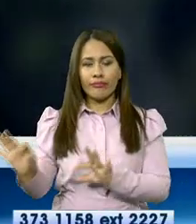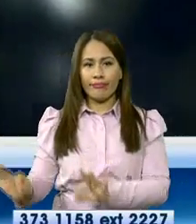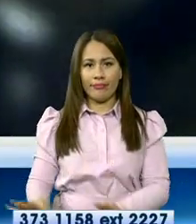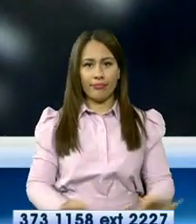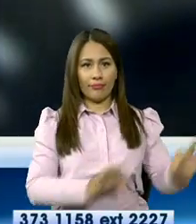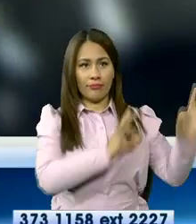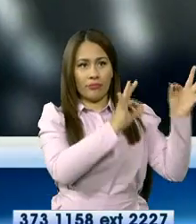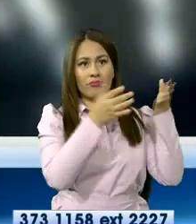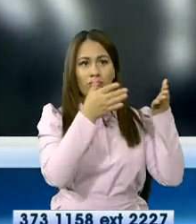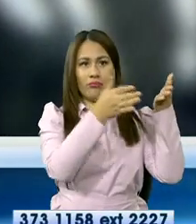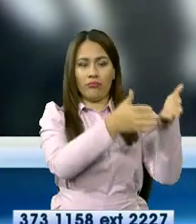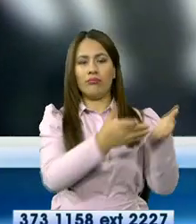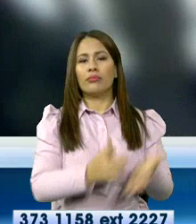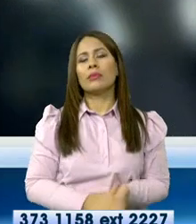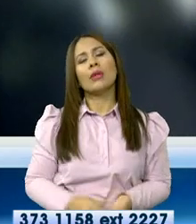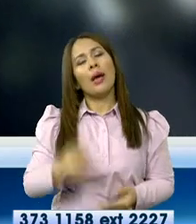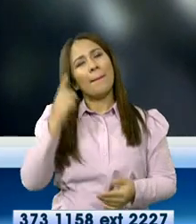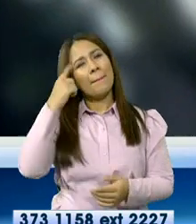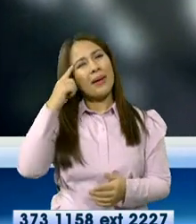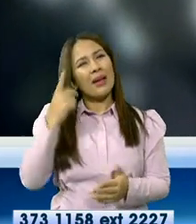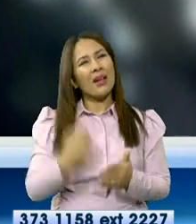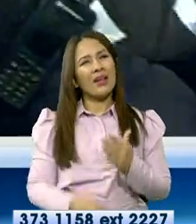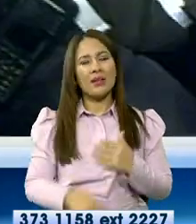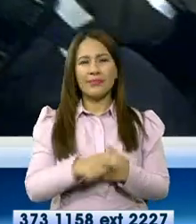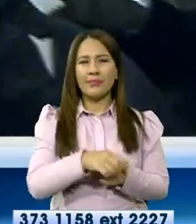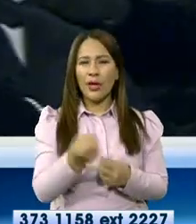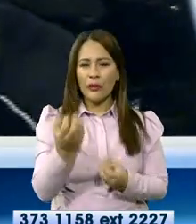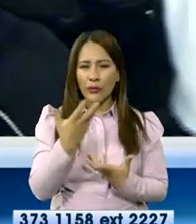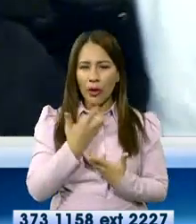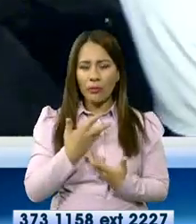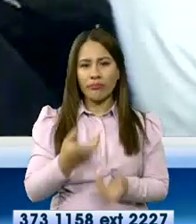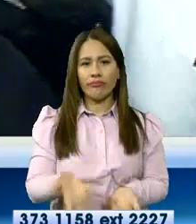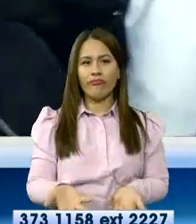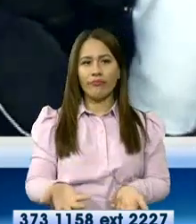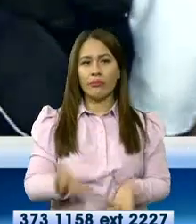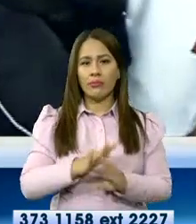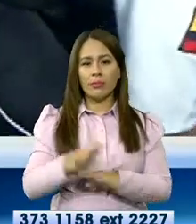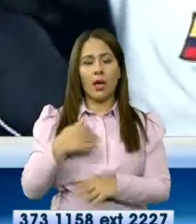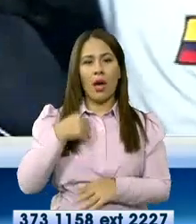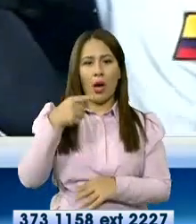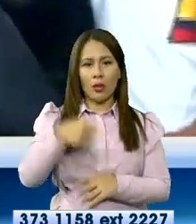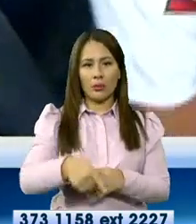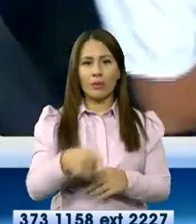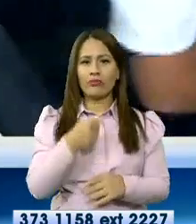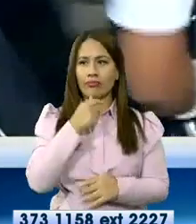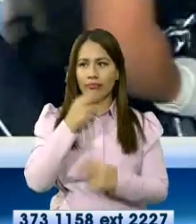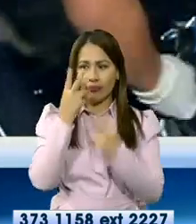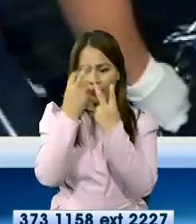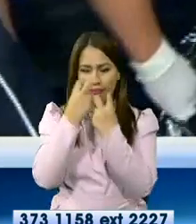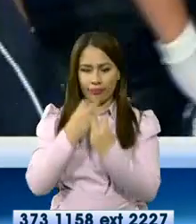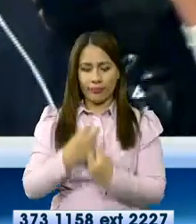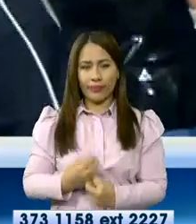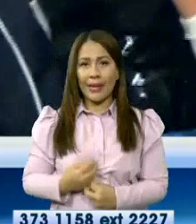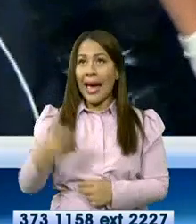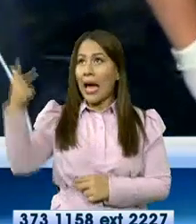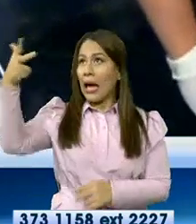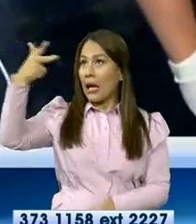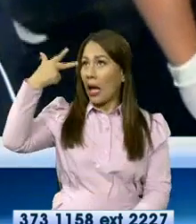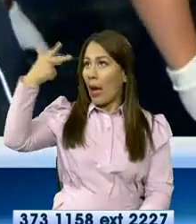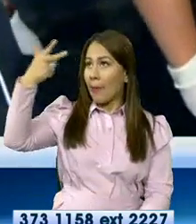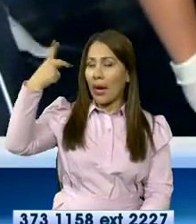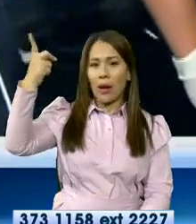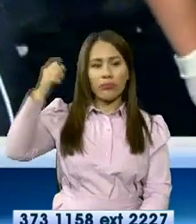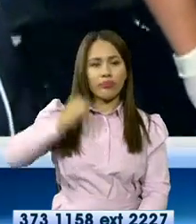de ciencias forenses para la respectiva autopsia, mientras que se dispuso la revisión de las cámaras de seguridad del